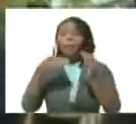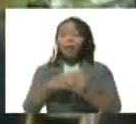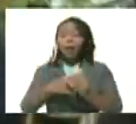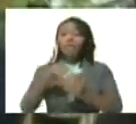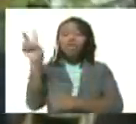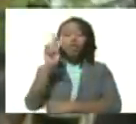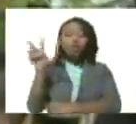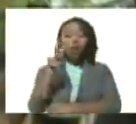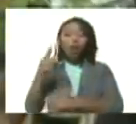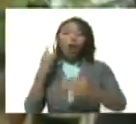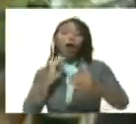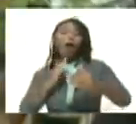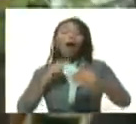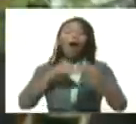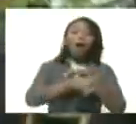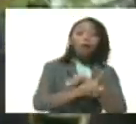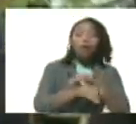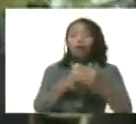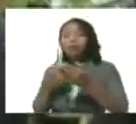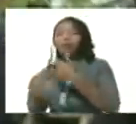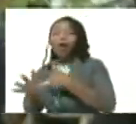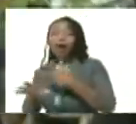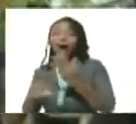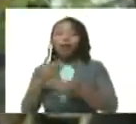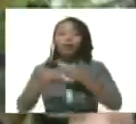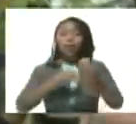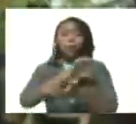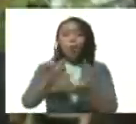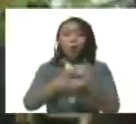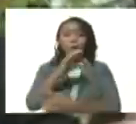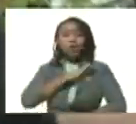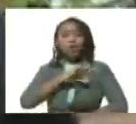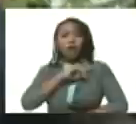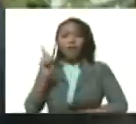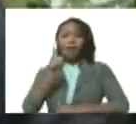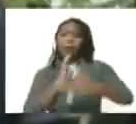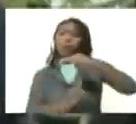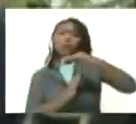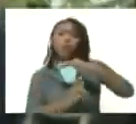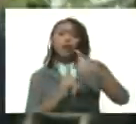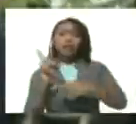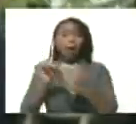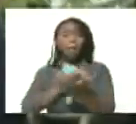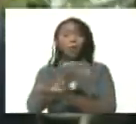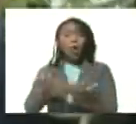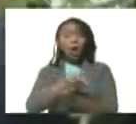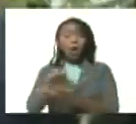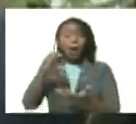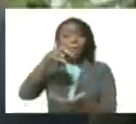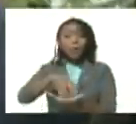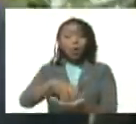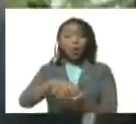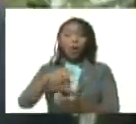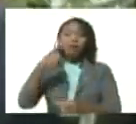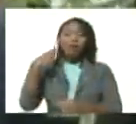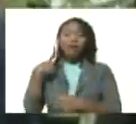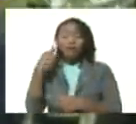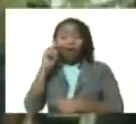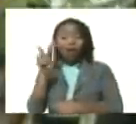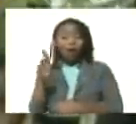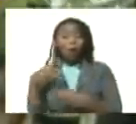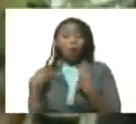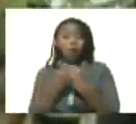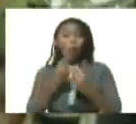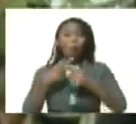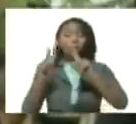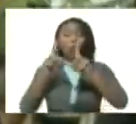que entran y salen creando todo un problema social allí, ese problema migratorio, que ya es un problema de la región, se ve acompañado con otros problemas